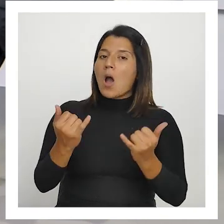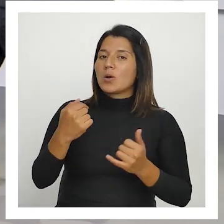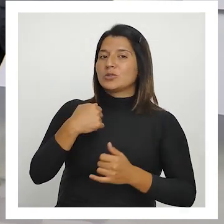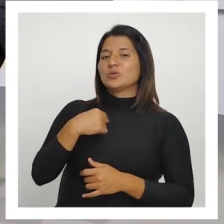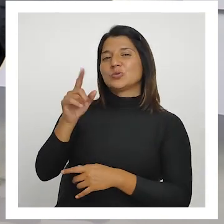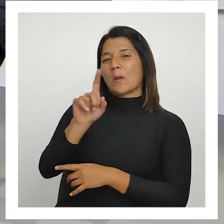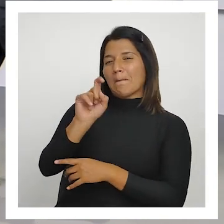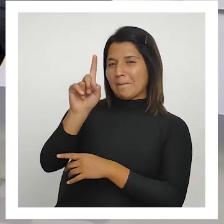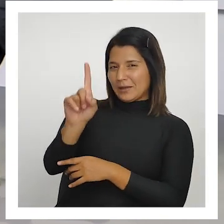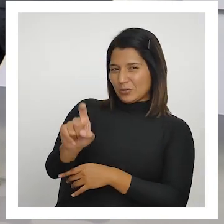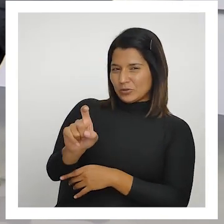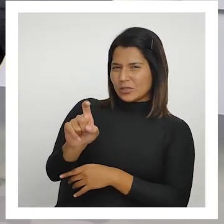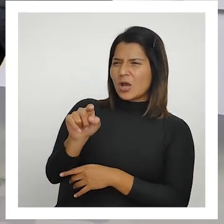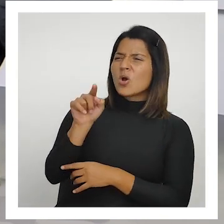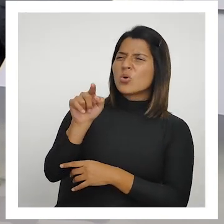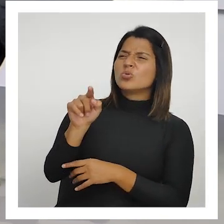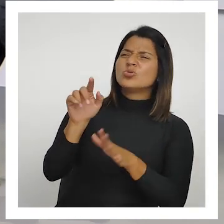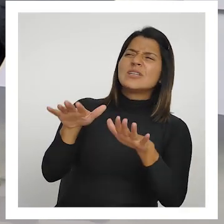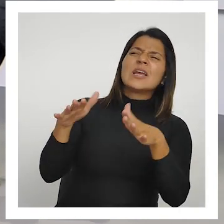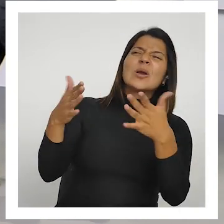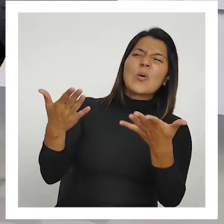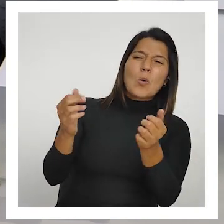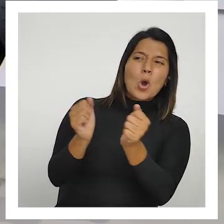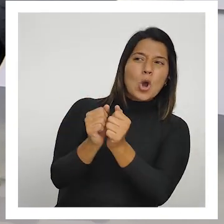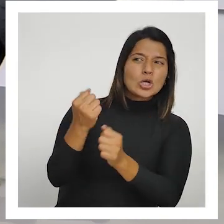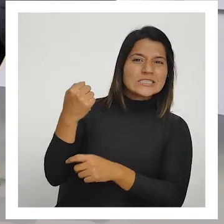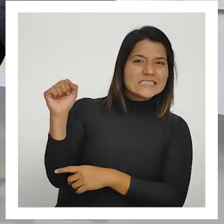pregunto, ¿cómo le ha ido con los sindicatos?